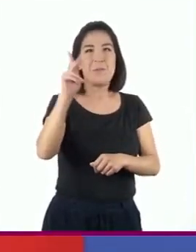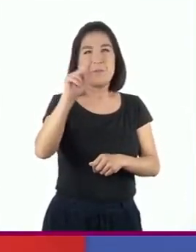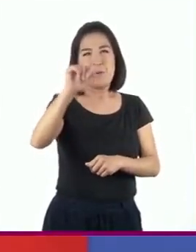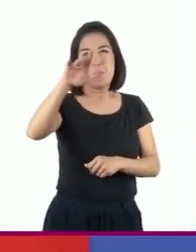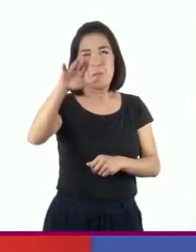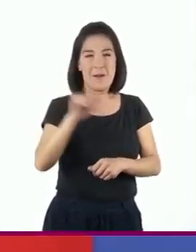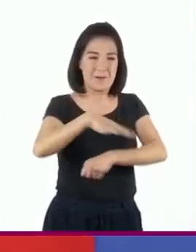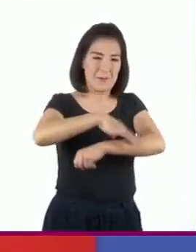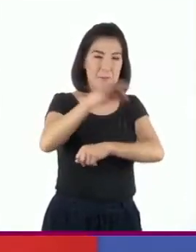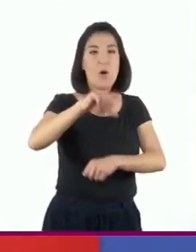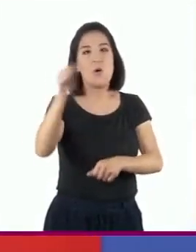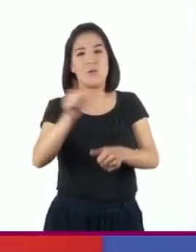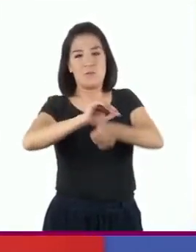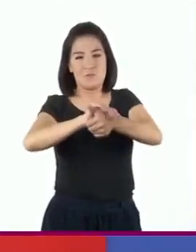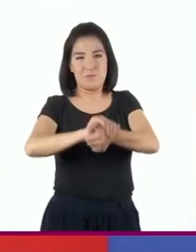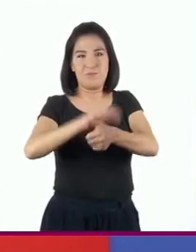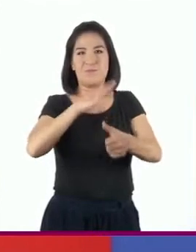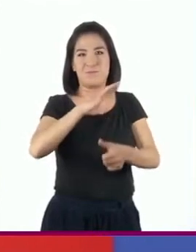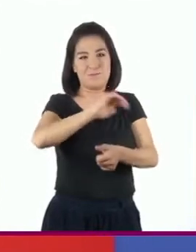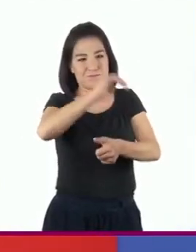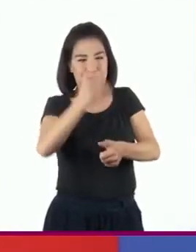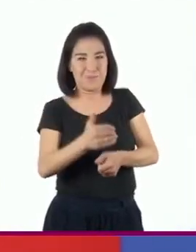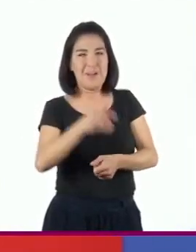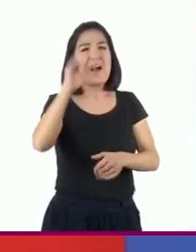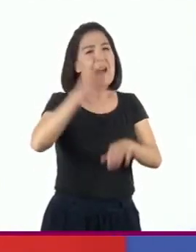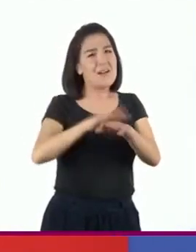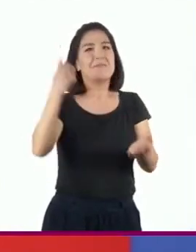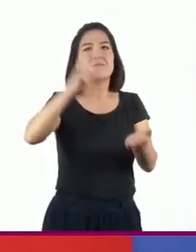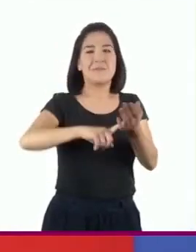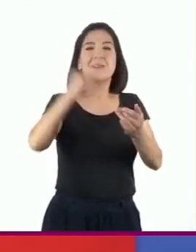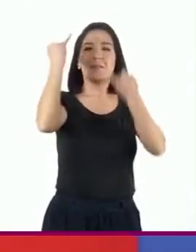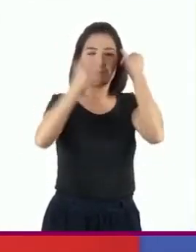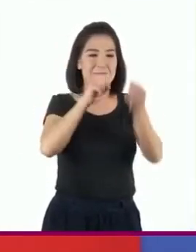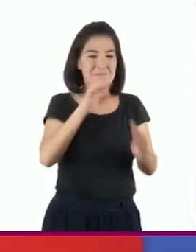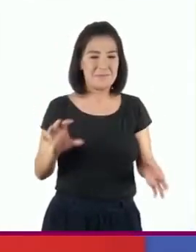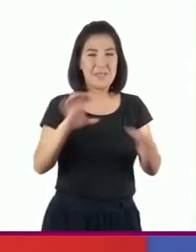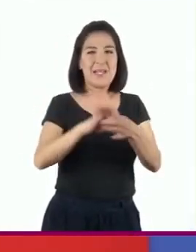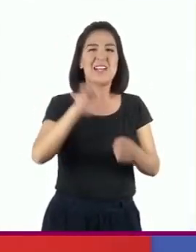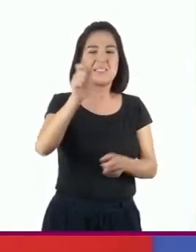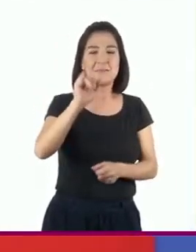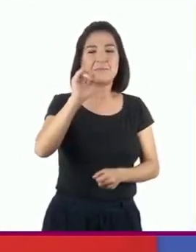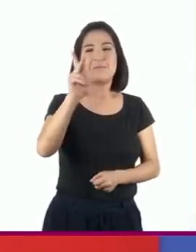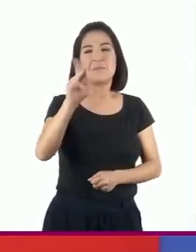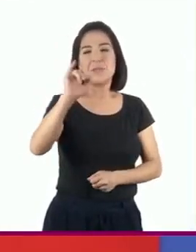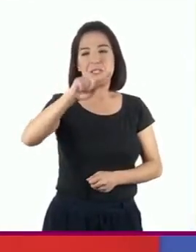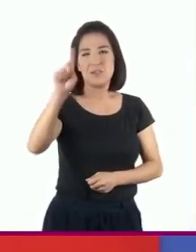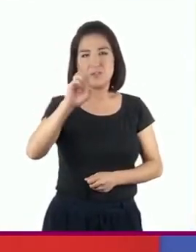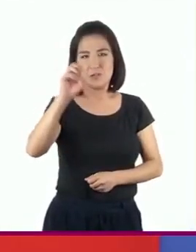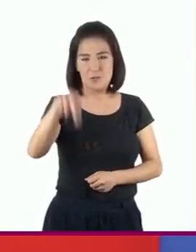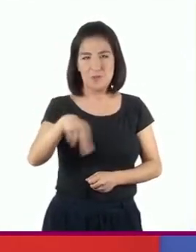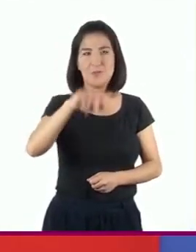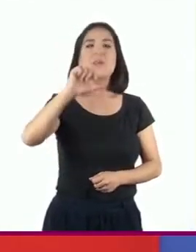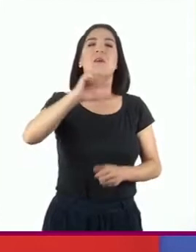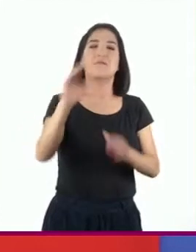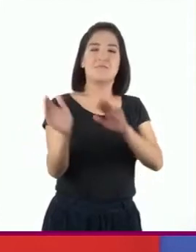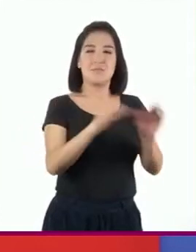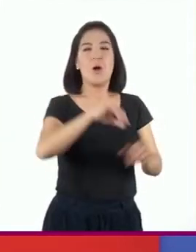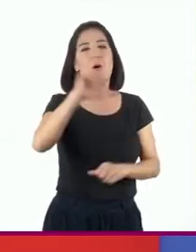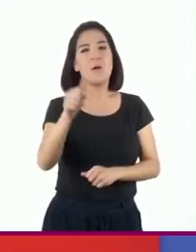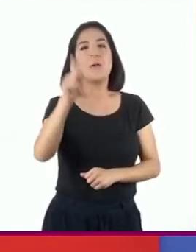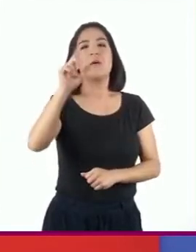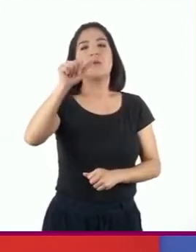más cosas en común de las que te imaginas. Hablamos de los pinzones y las tortugas gigantes e